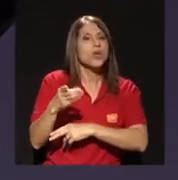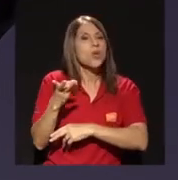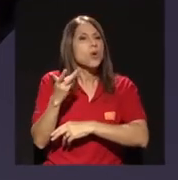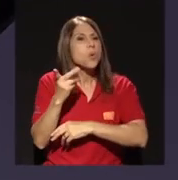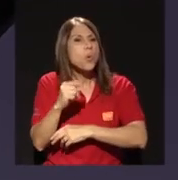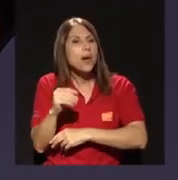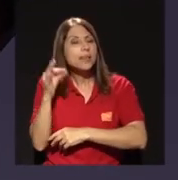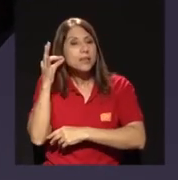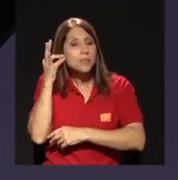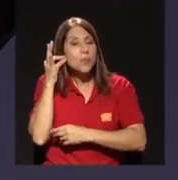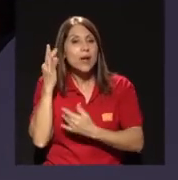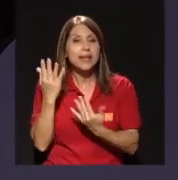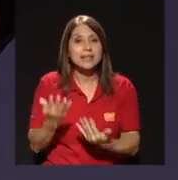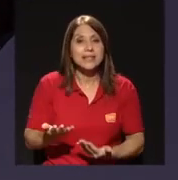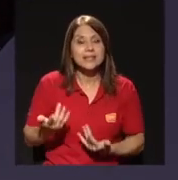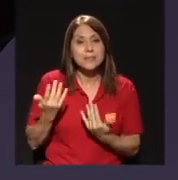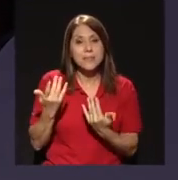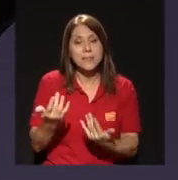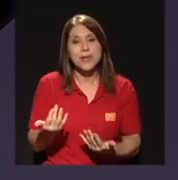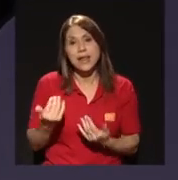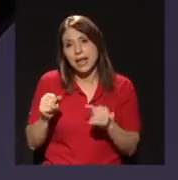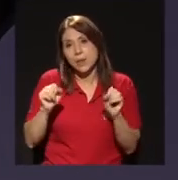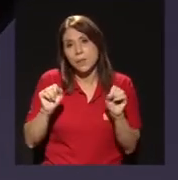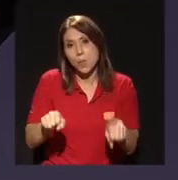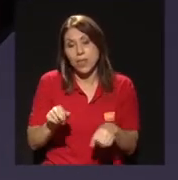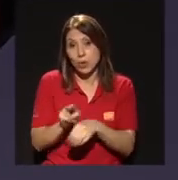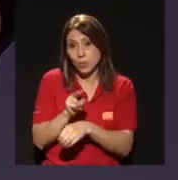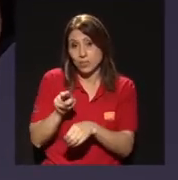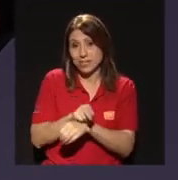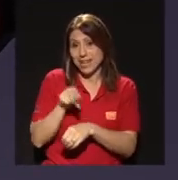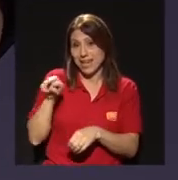cuántas mujeres espera que puedan maniobrar